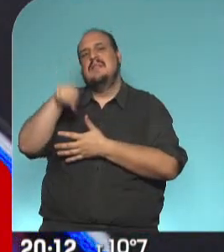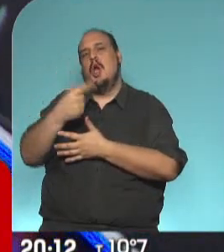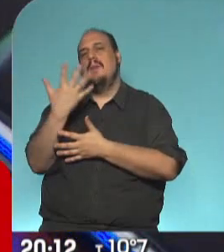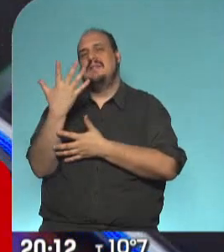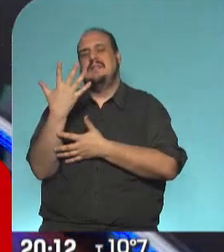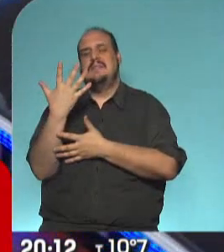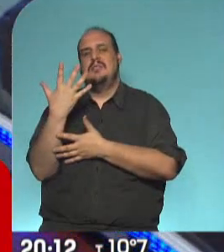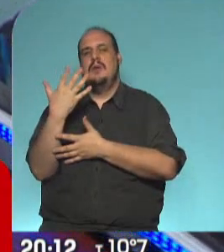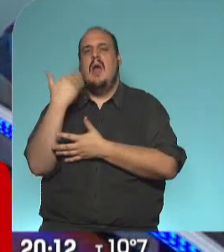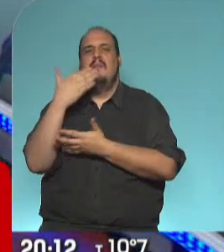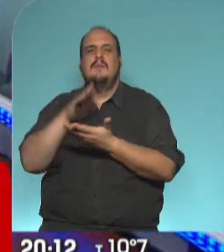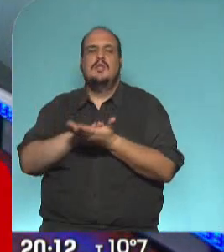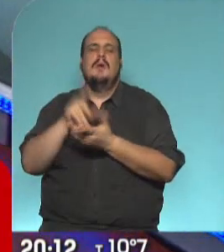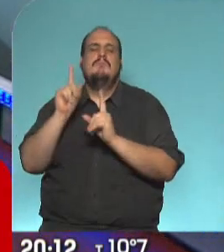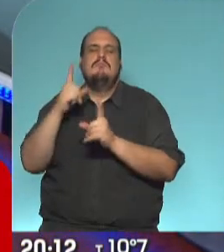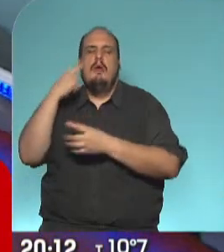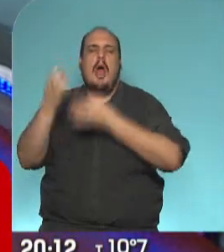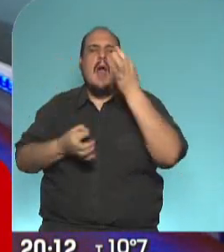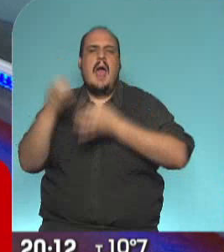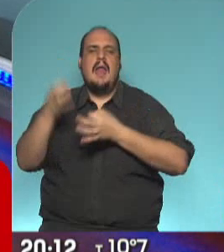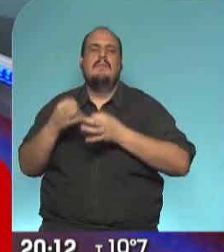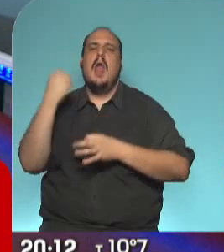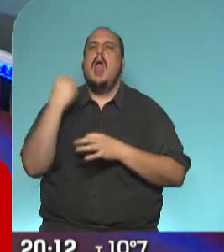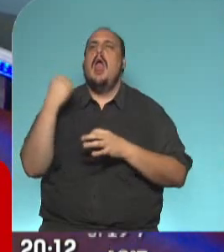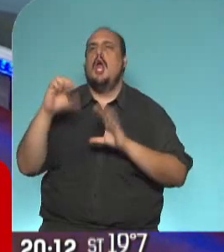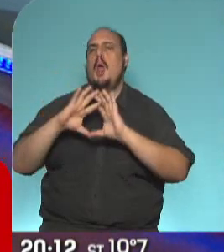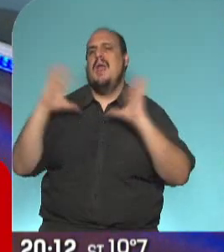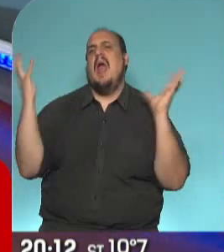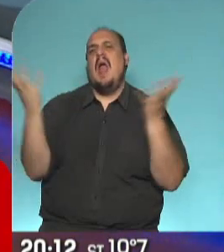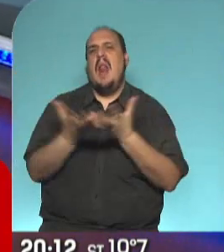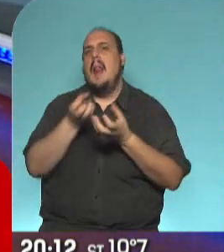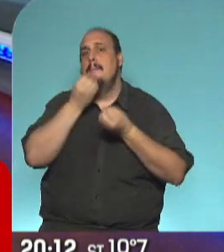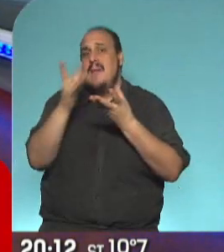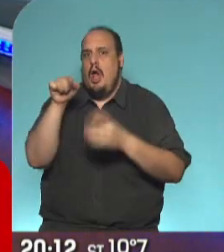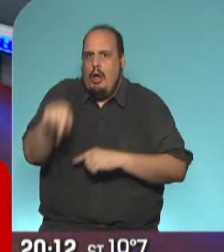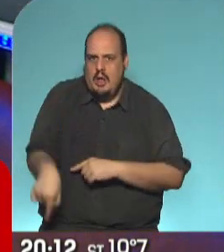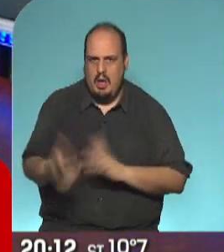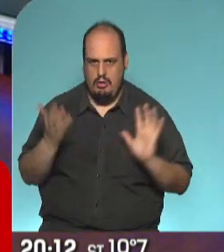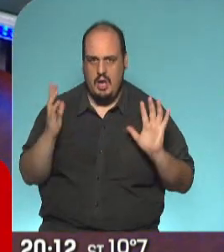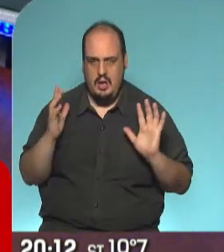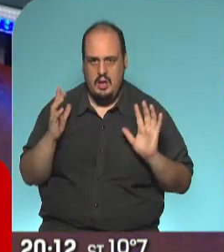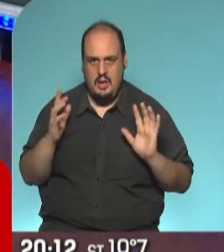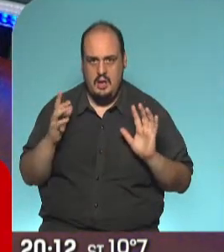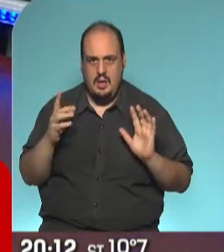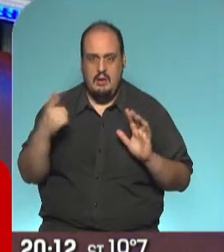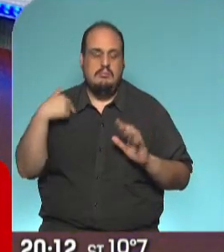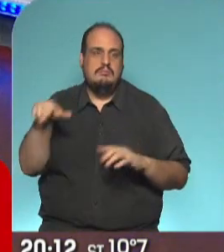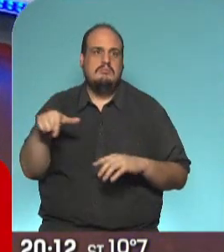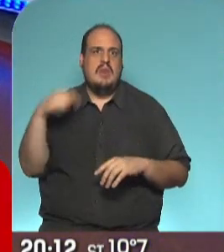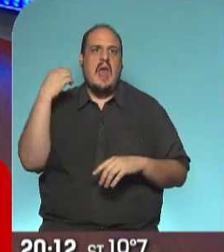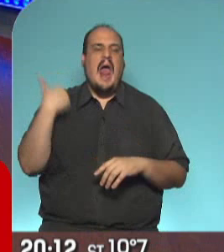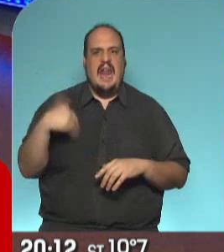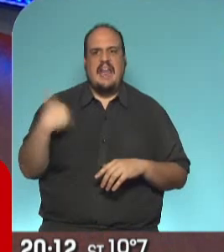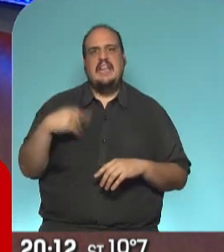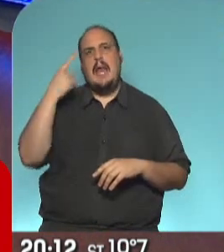100, lo hacíamos con un análisis en macroeconómico mucho mejor del que estamos hablando ahora. Las expectativas macroeconómicas, si bien ya